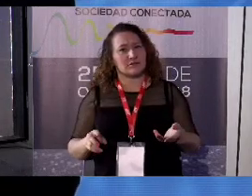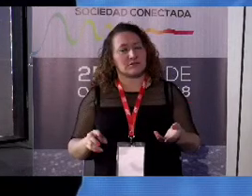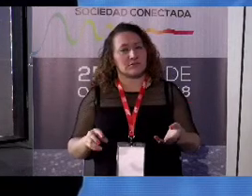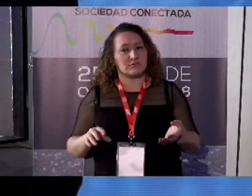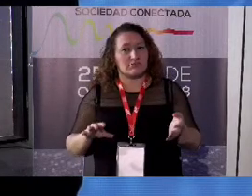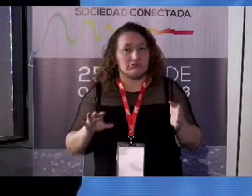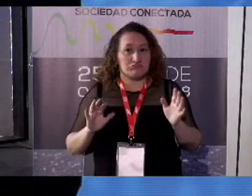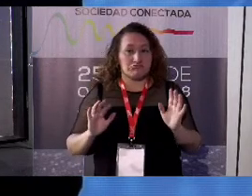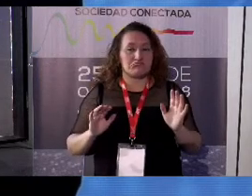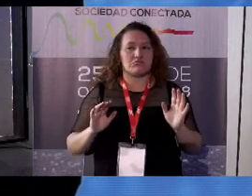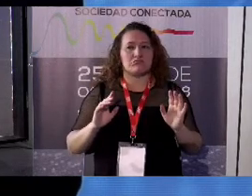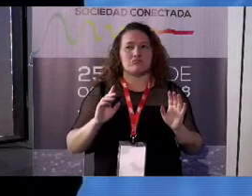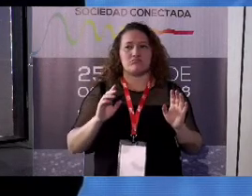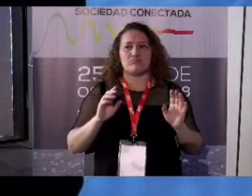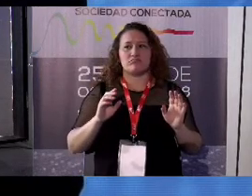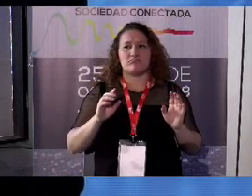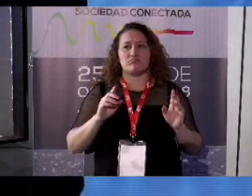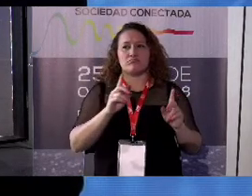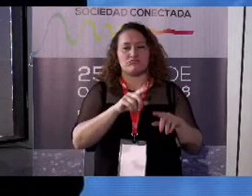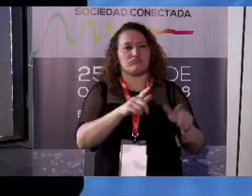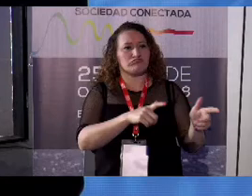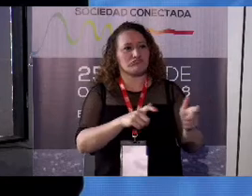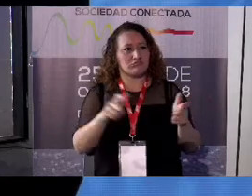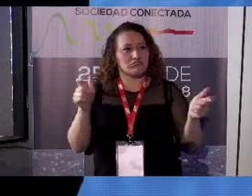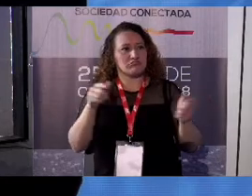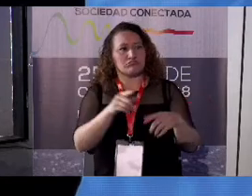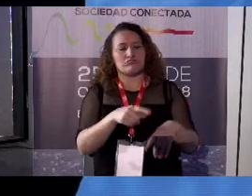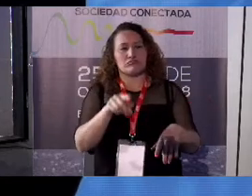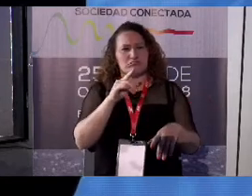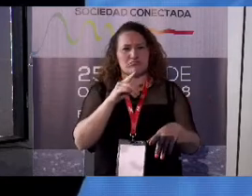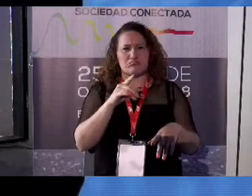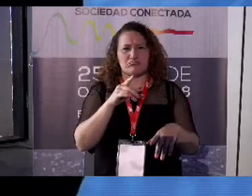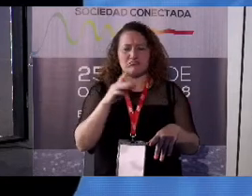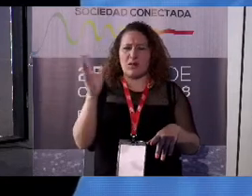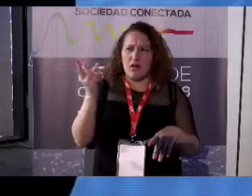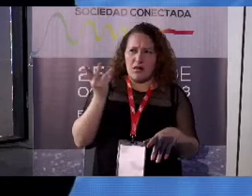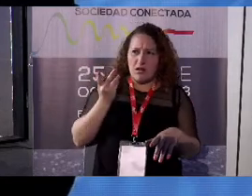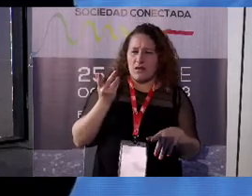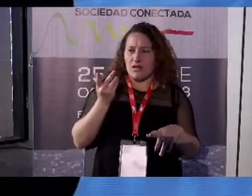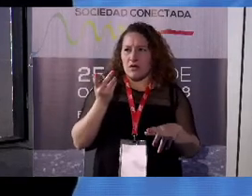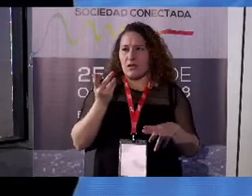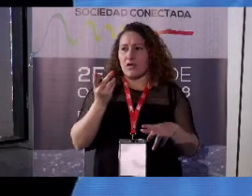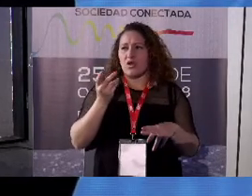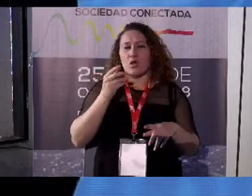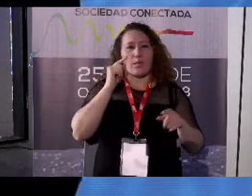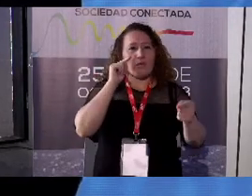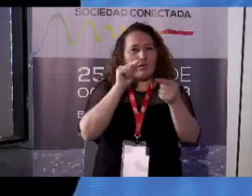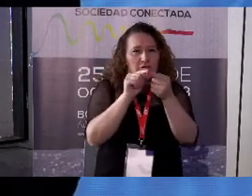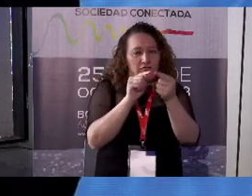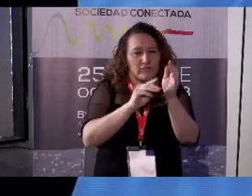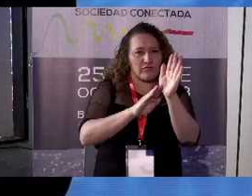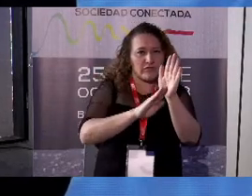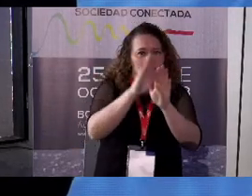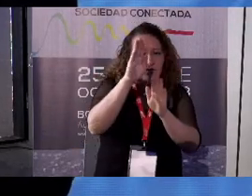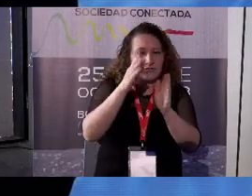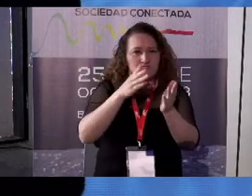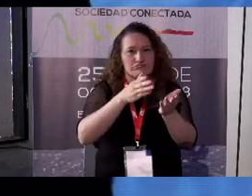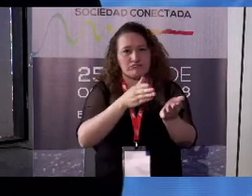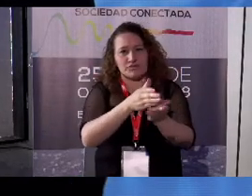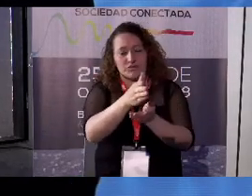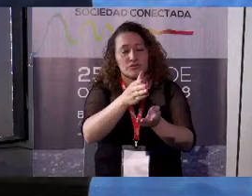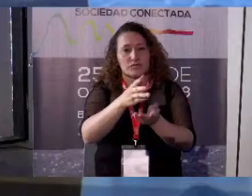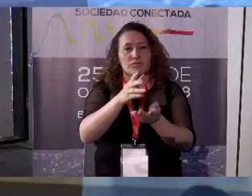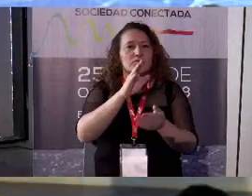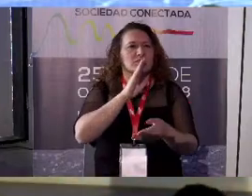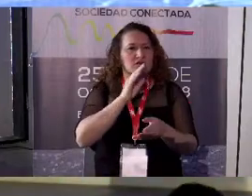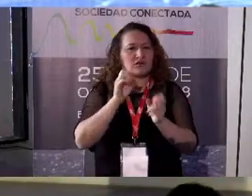muchos hayan escuchado que los ods son los objetivos de desarrollo sostenibles eh creados por Naciones